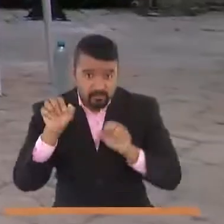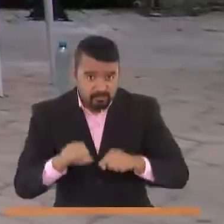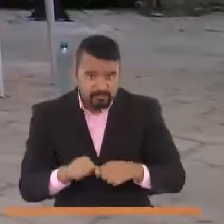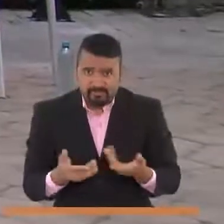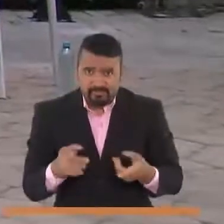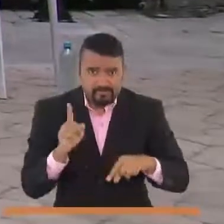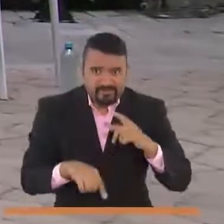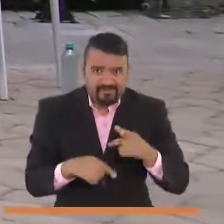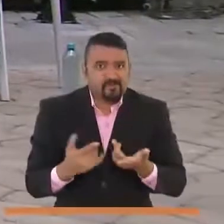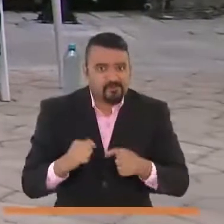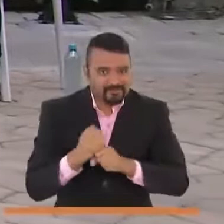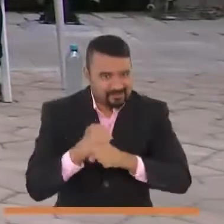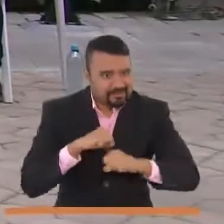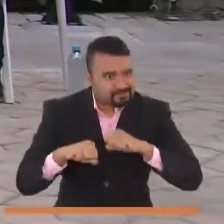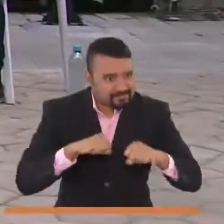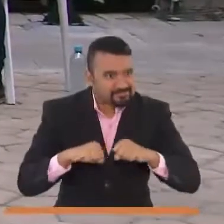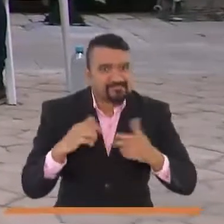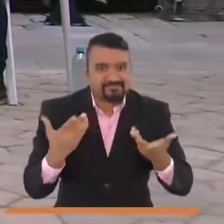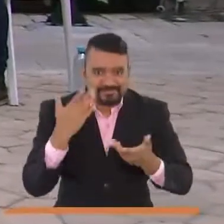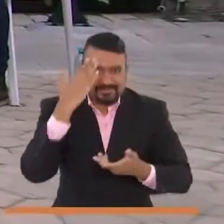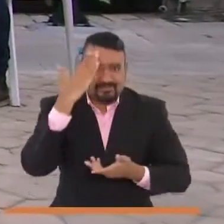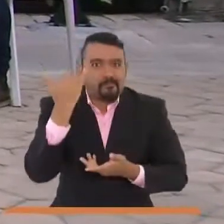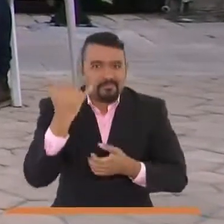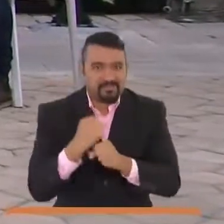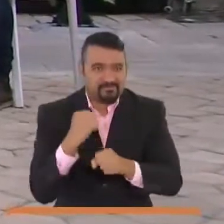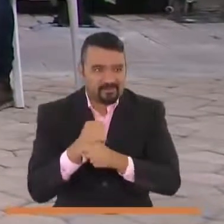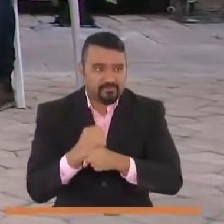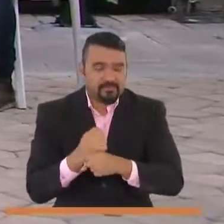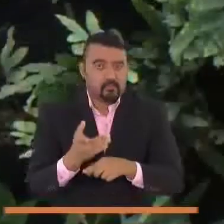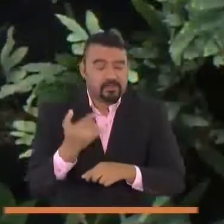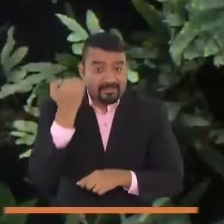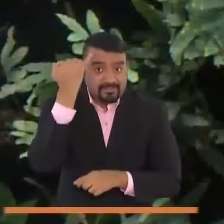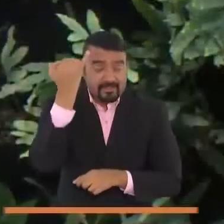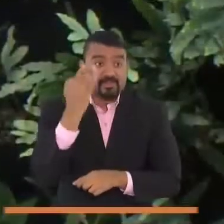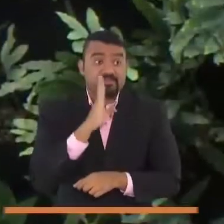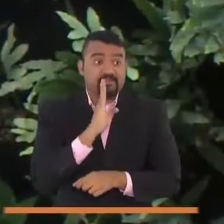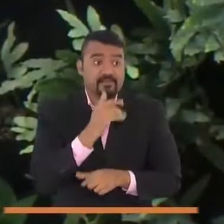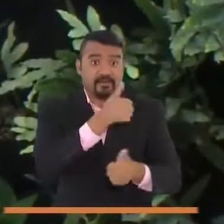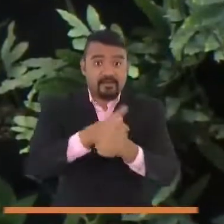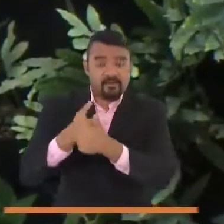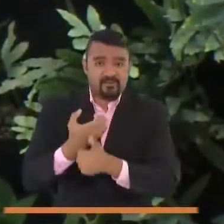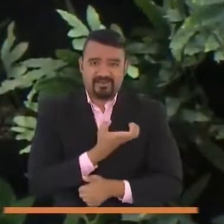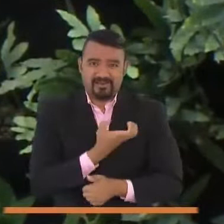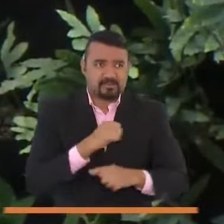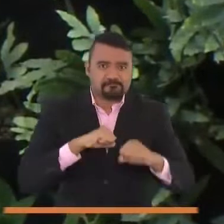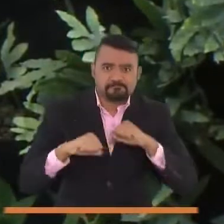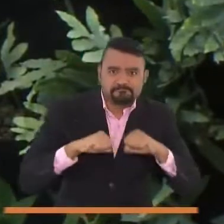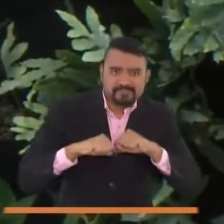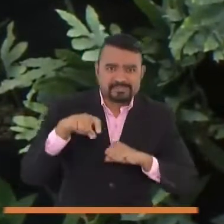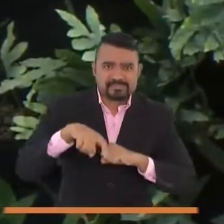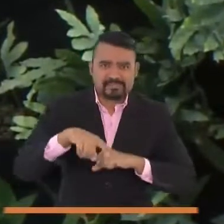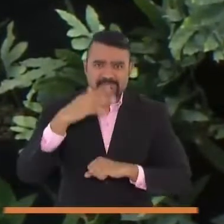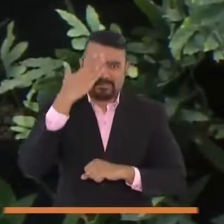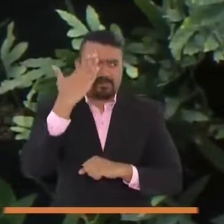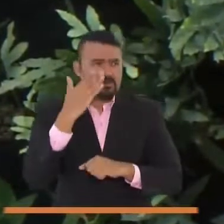por la pandemia, tenemos por el contrario que ser audaces, positivos en la gestión,